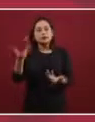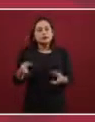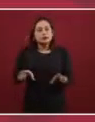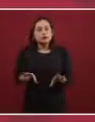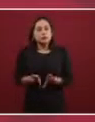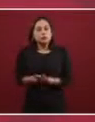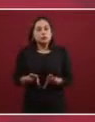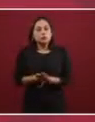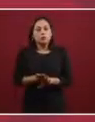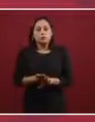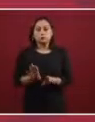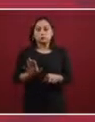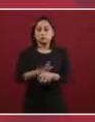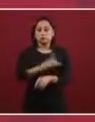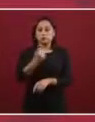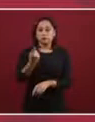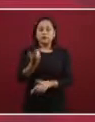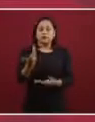que el que tiene